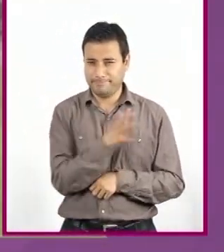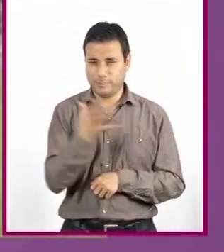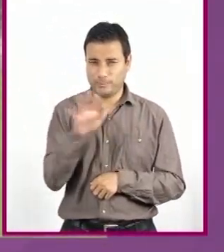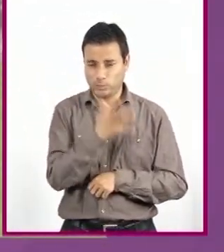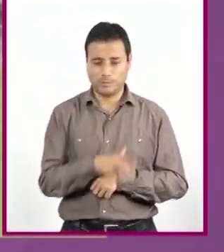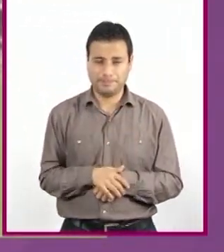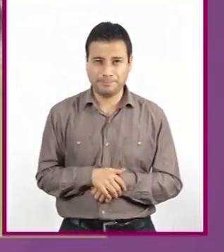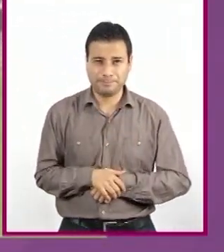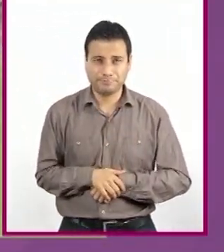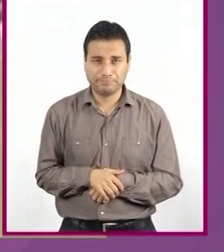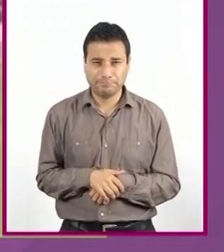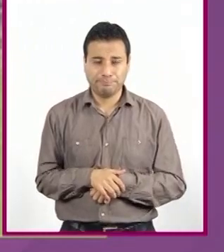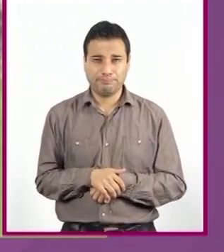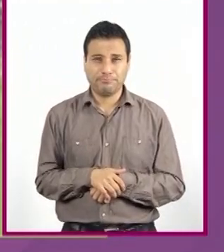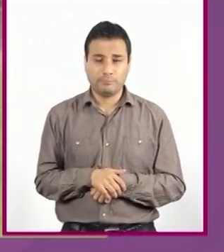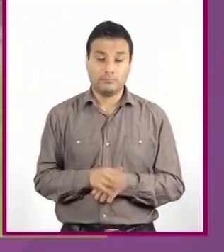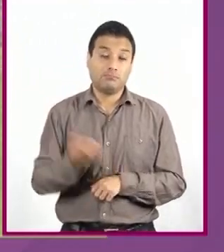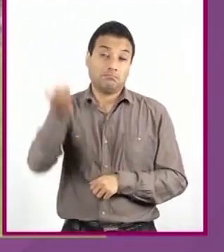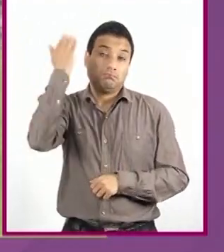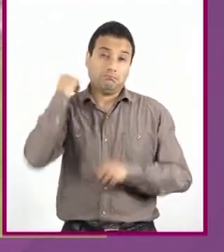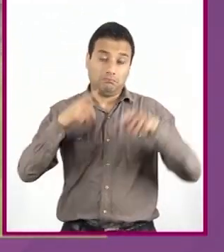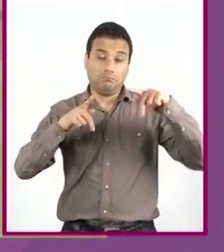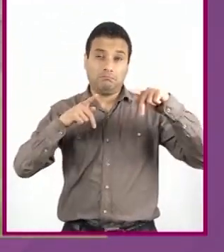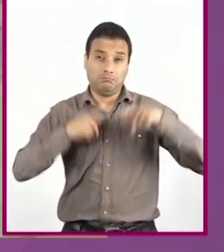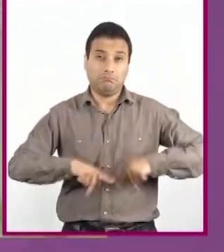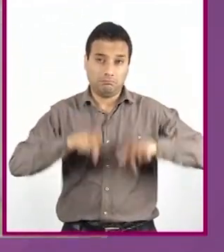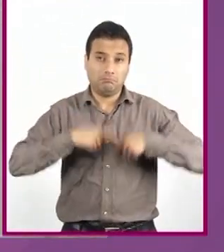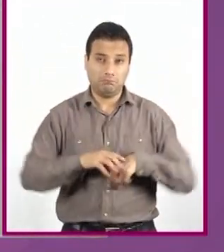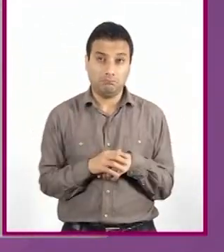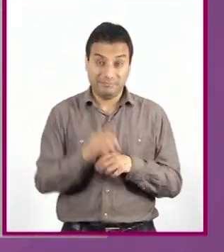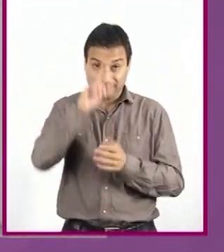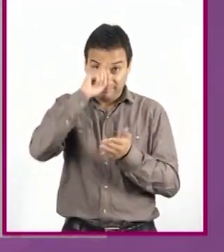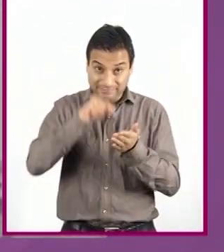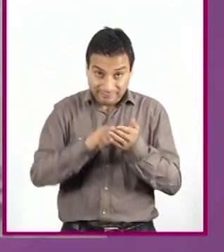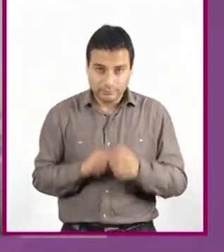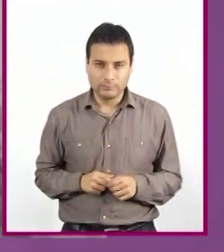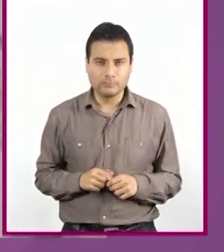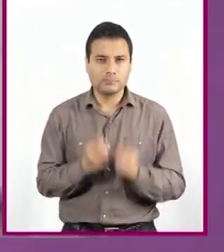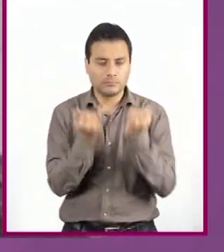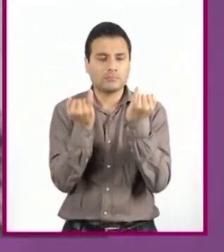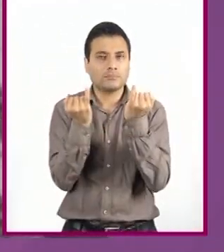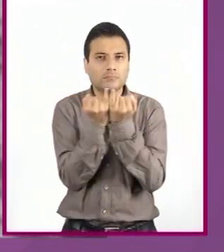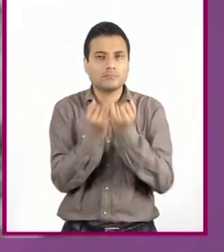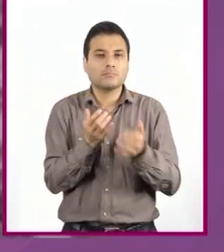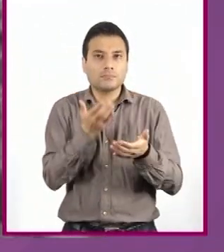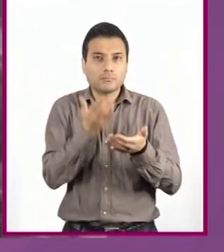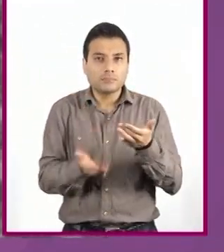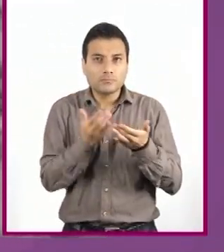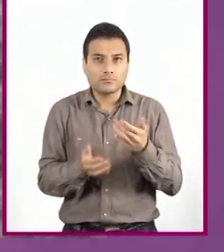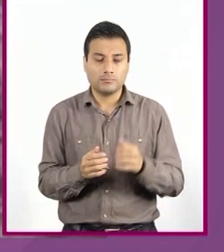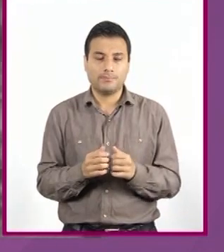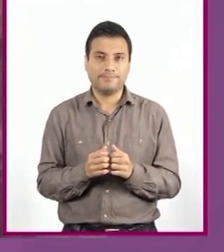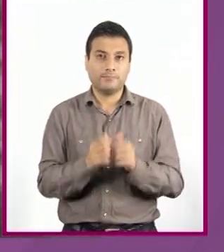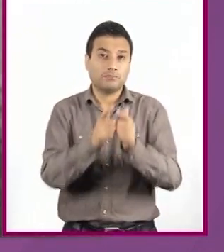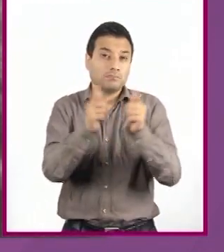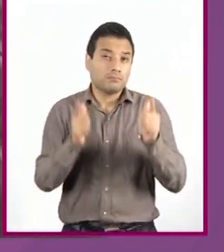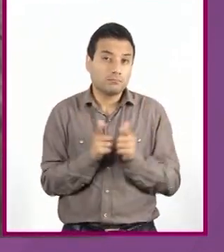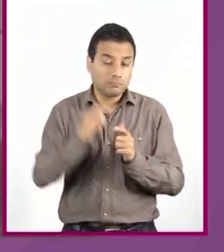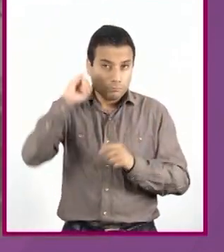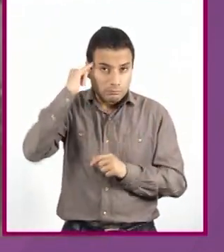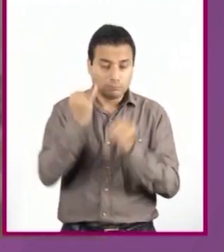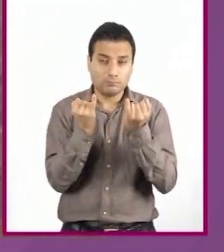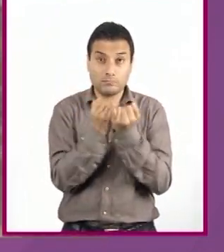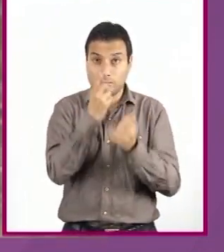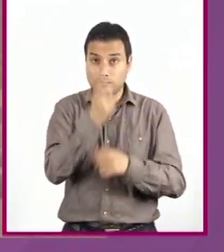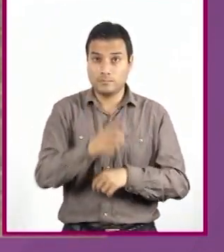Algunas de las antiguas creencias prehispánicas perviven hoy en varios grupos étnicos de Veracruz que todavía dicen: grita